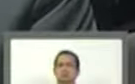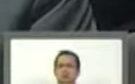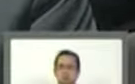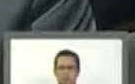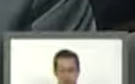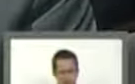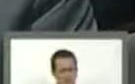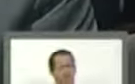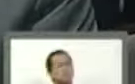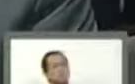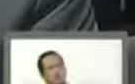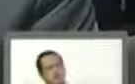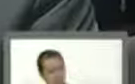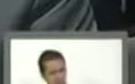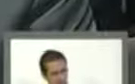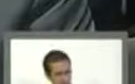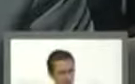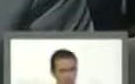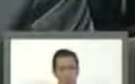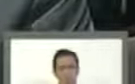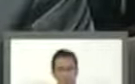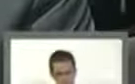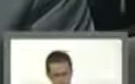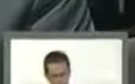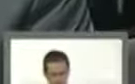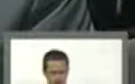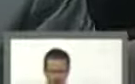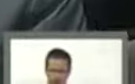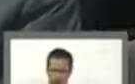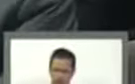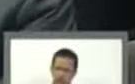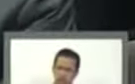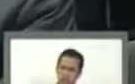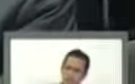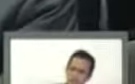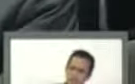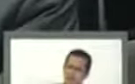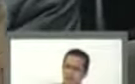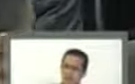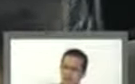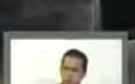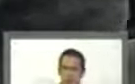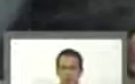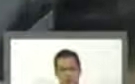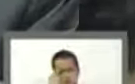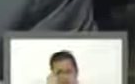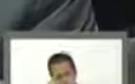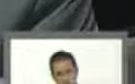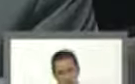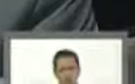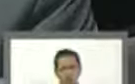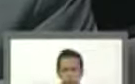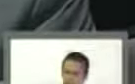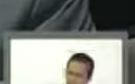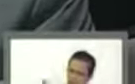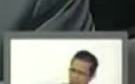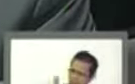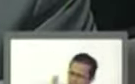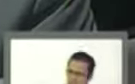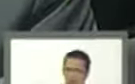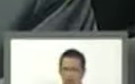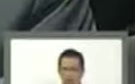con respecto a la identidad urbana y cultural de las viviendas. Es necesario hacer un llamado a los gobiernos